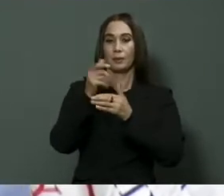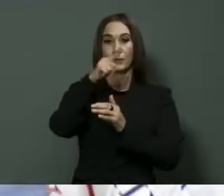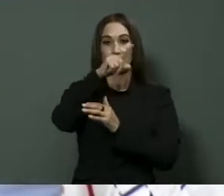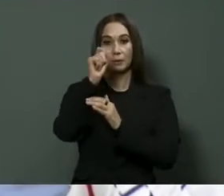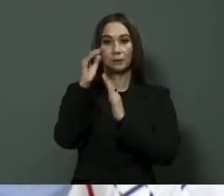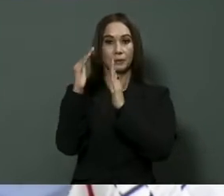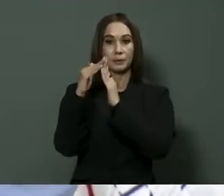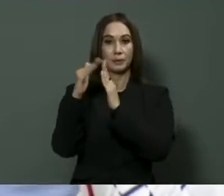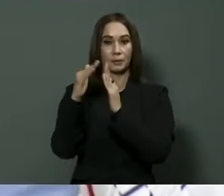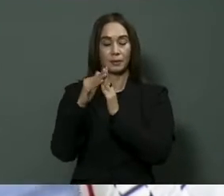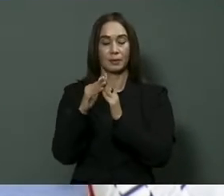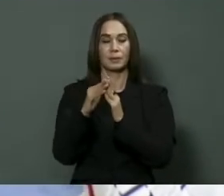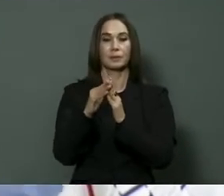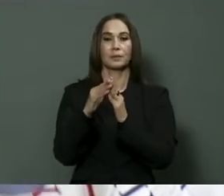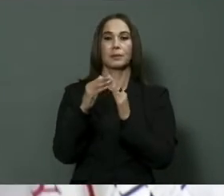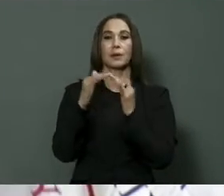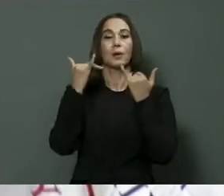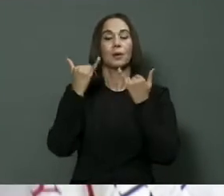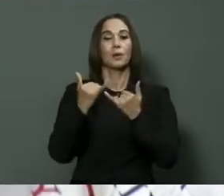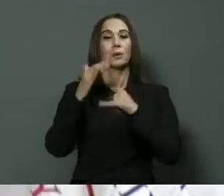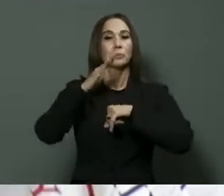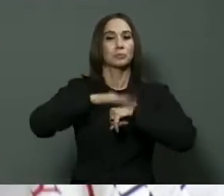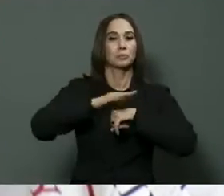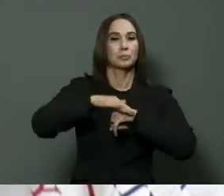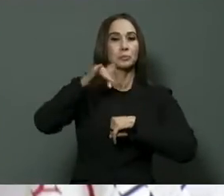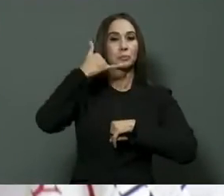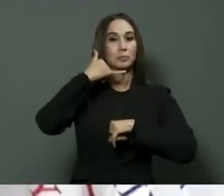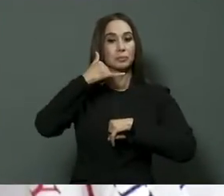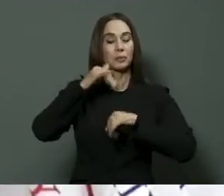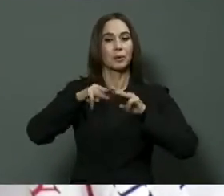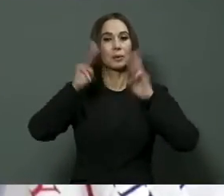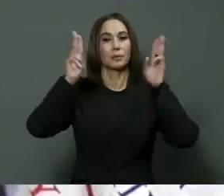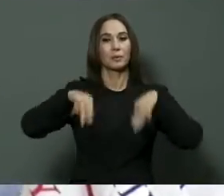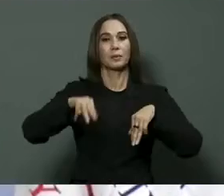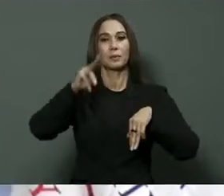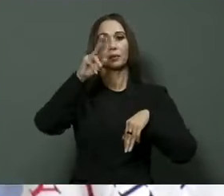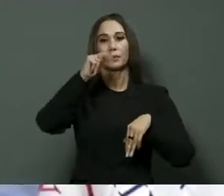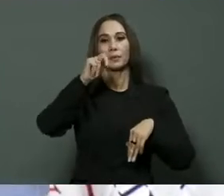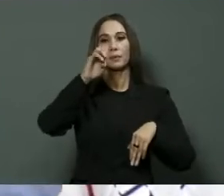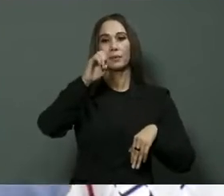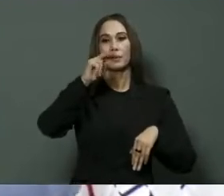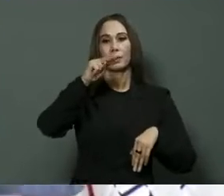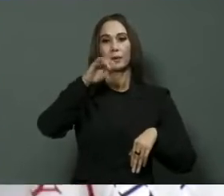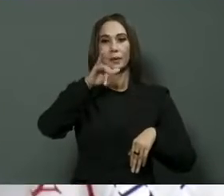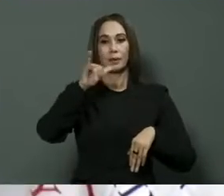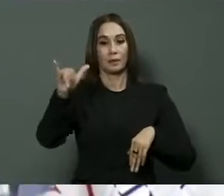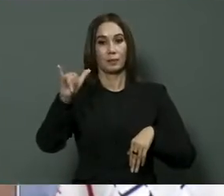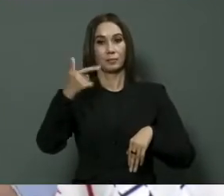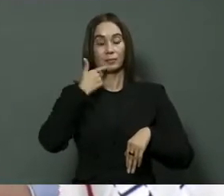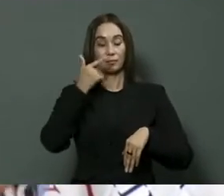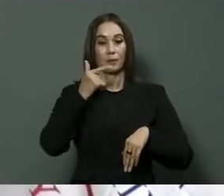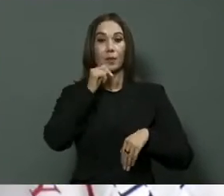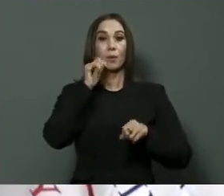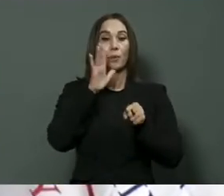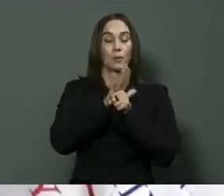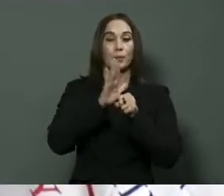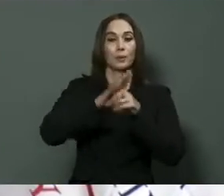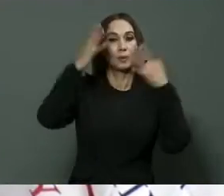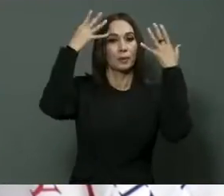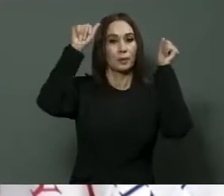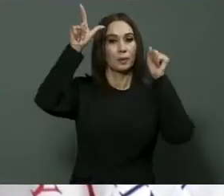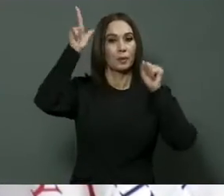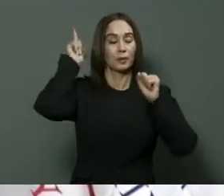viviendas. En el día de hoy llamé al ministro Nené Cabrera y le dije el compromiso que tiene el presidente